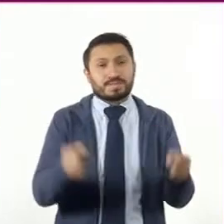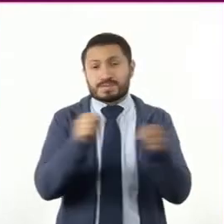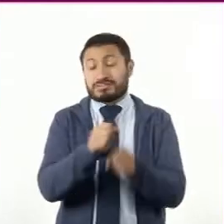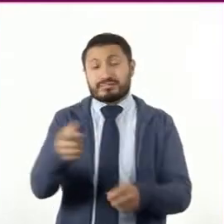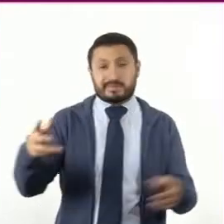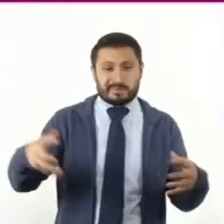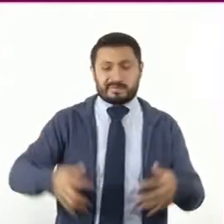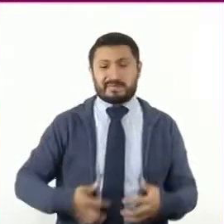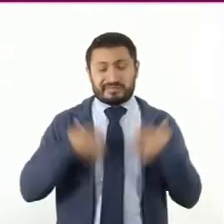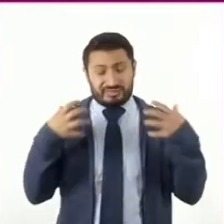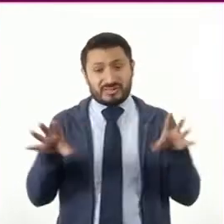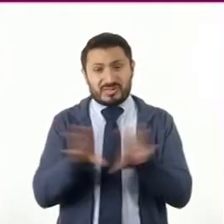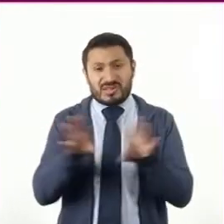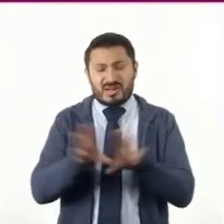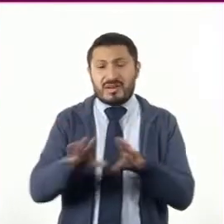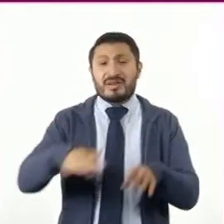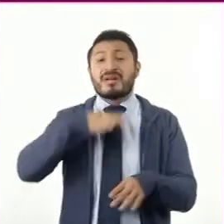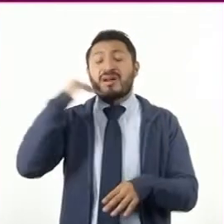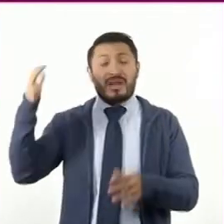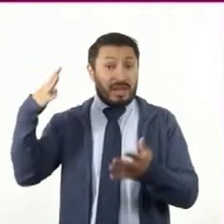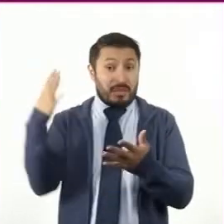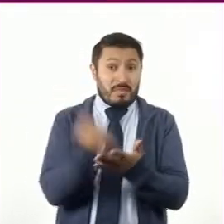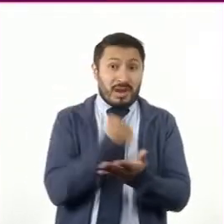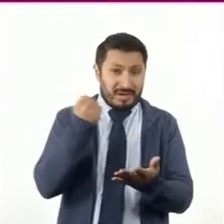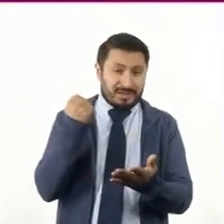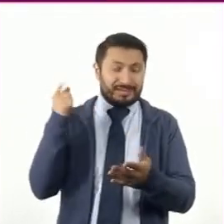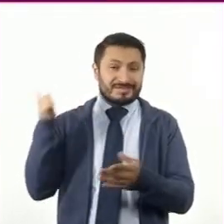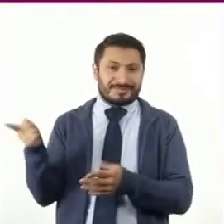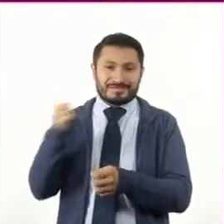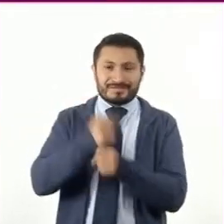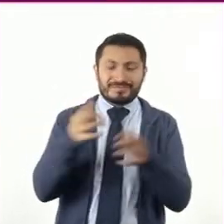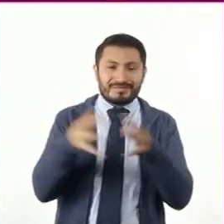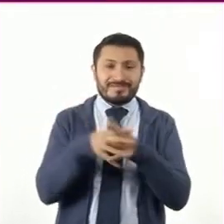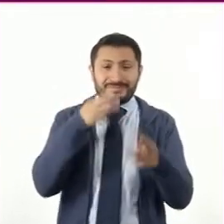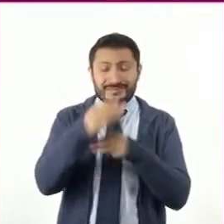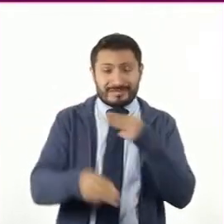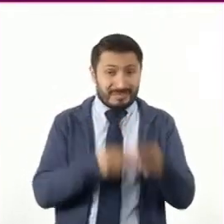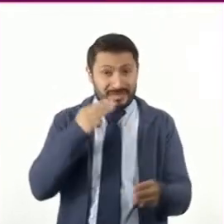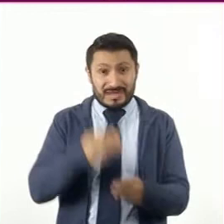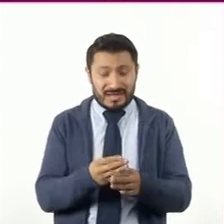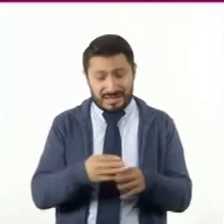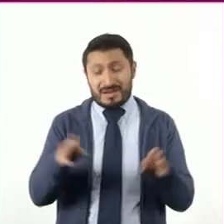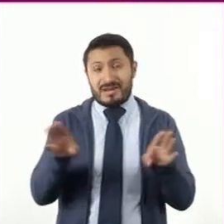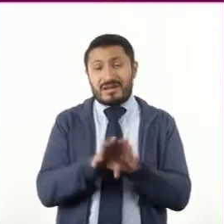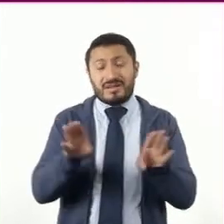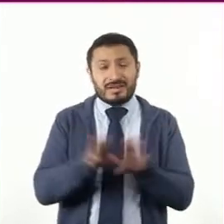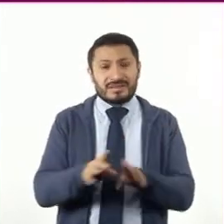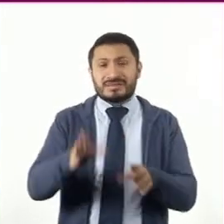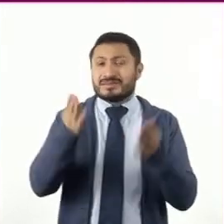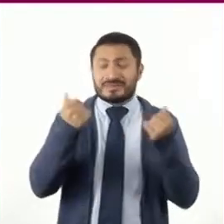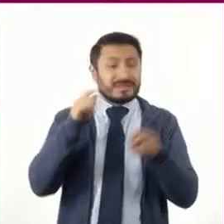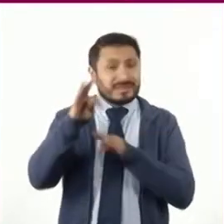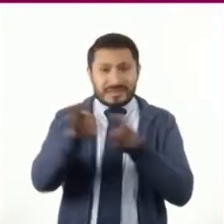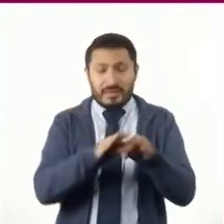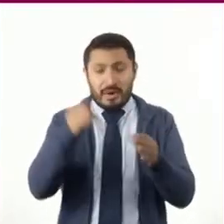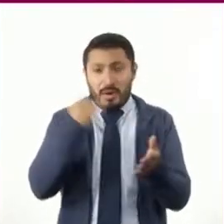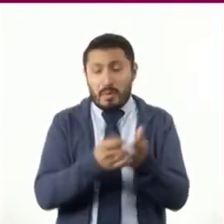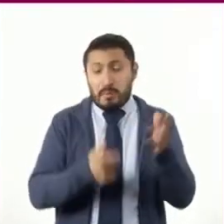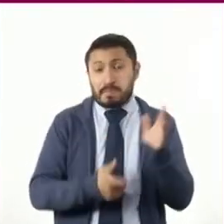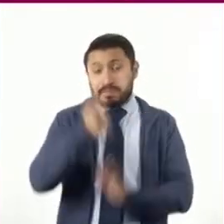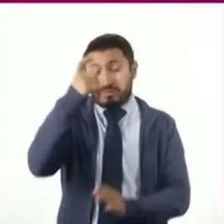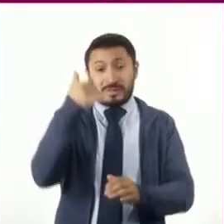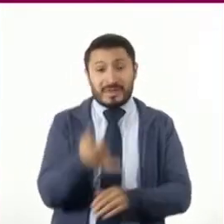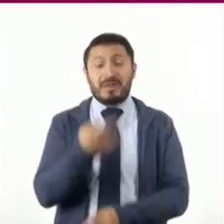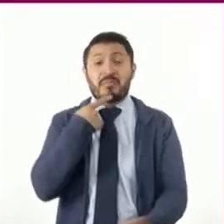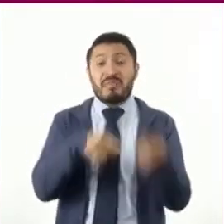la derrota alemana en la Primera Guerra Mundial. El desempleo, la inflación y las excesivas demandas por